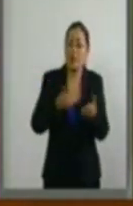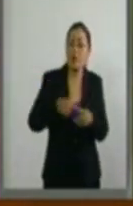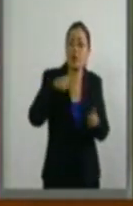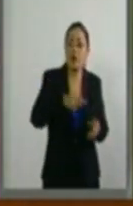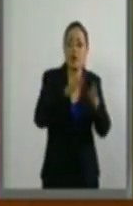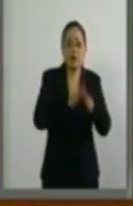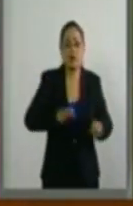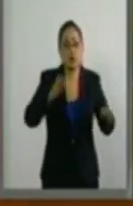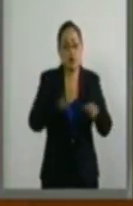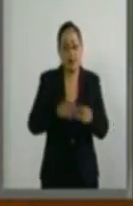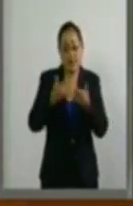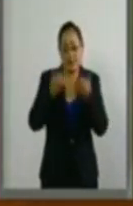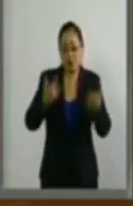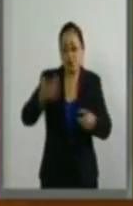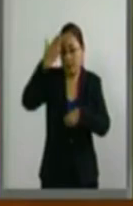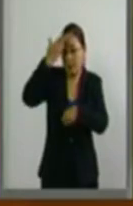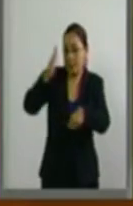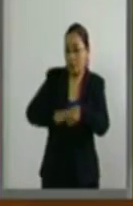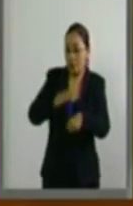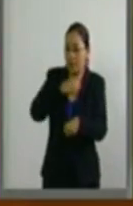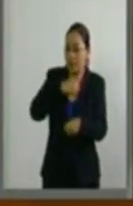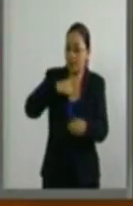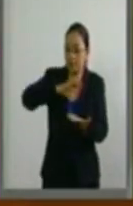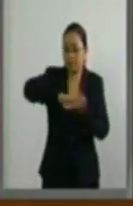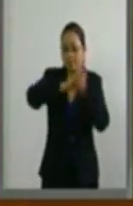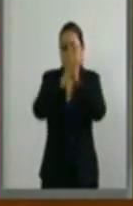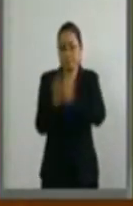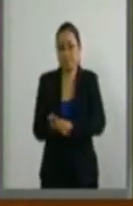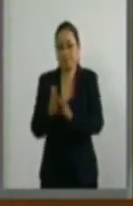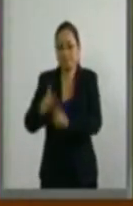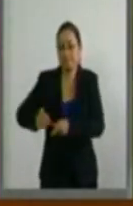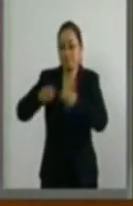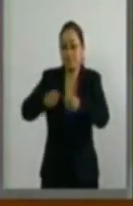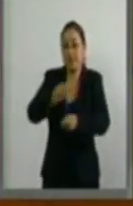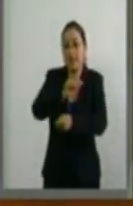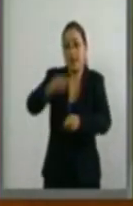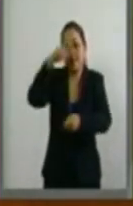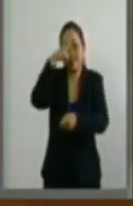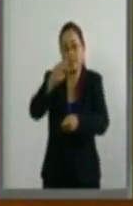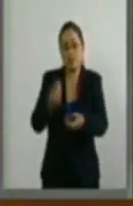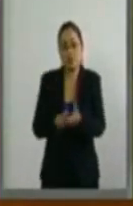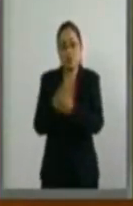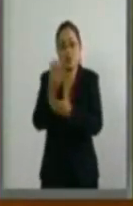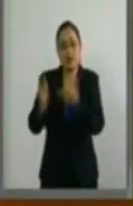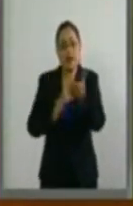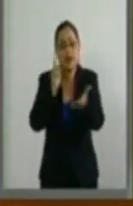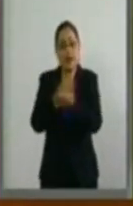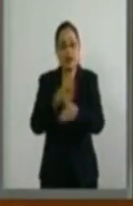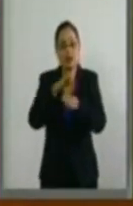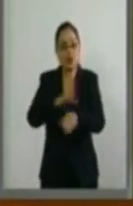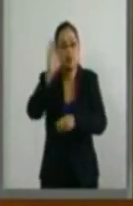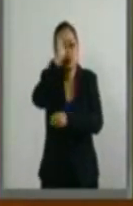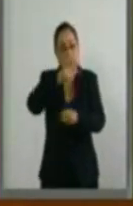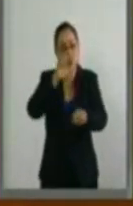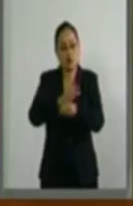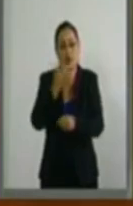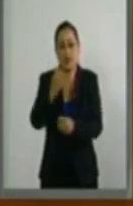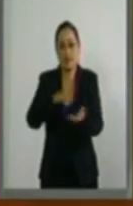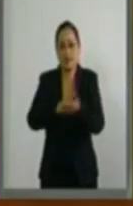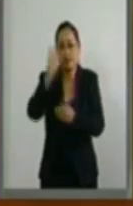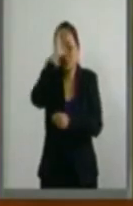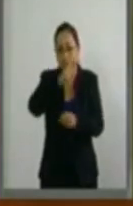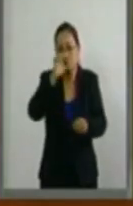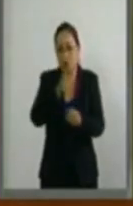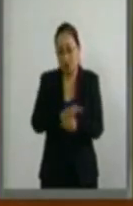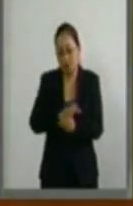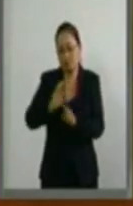nuestra memoria histórica y otorguemos a México una Ley General de Cultura y Derechos